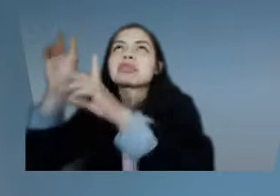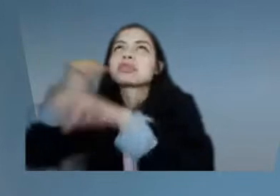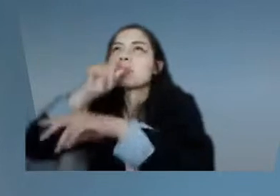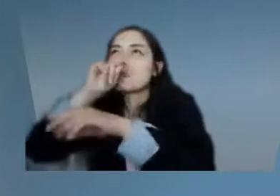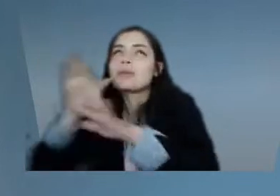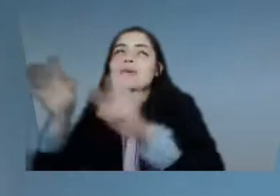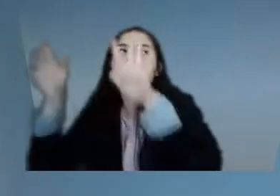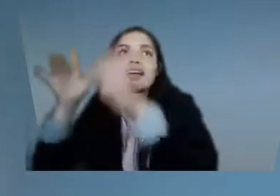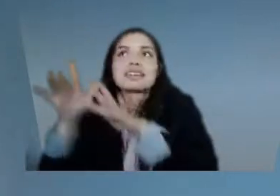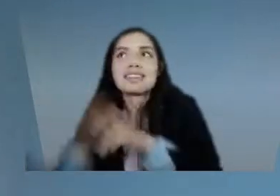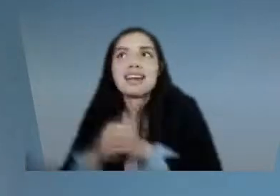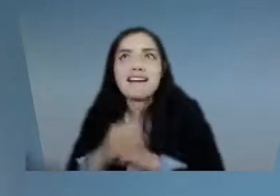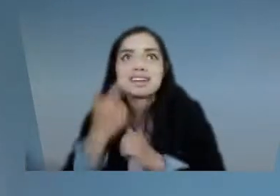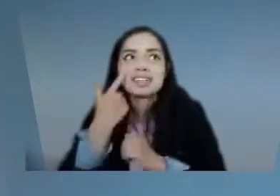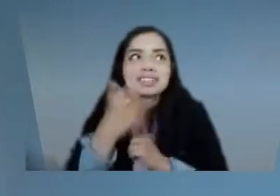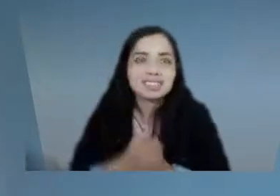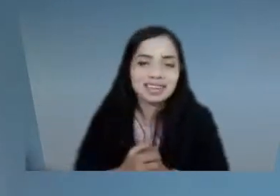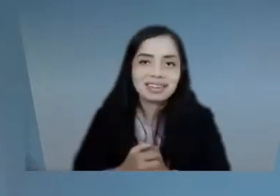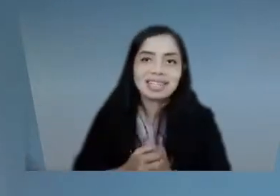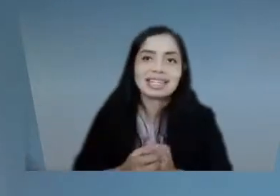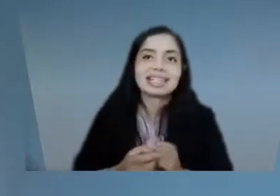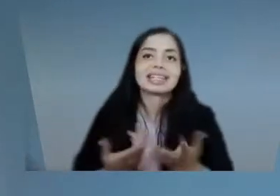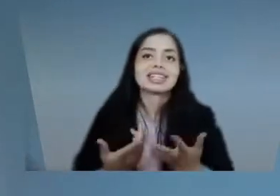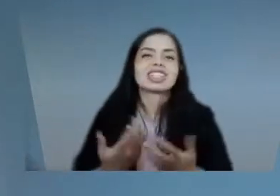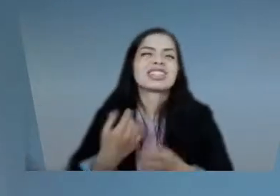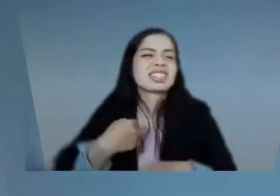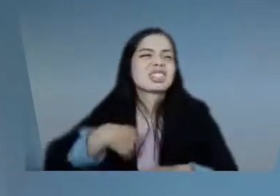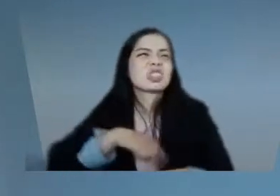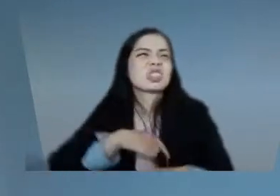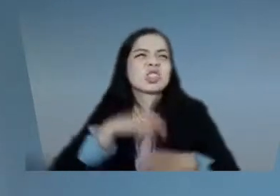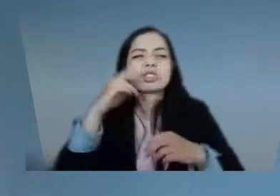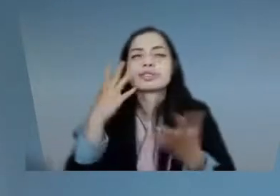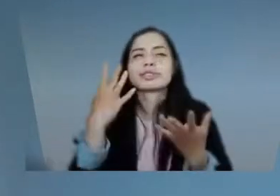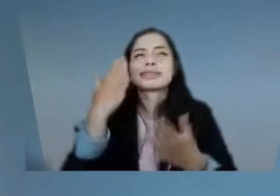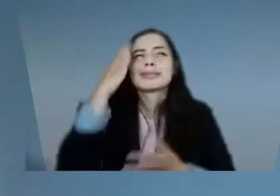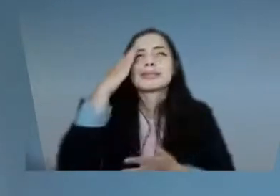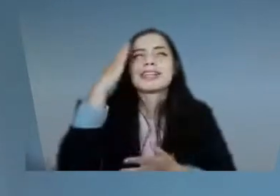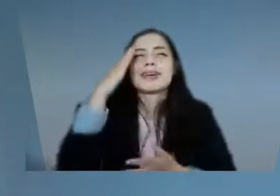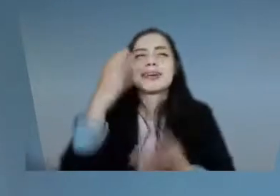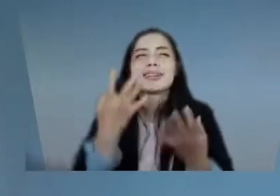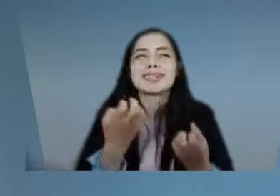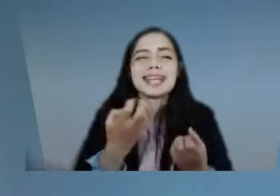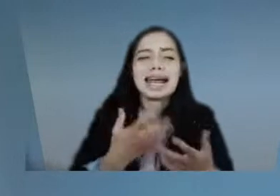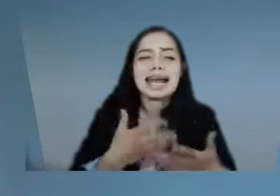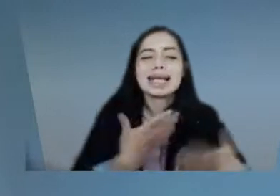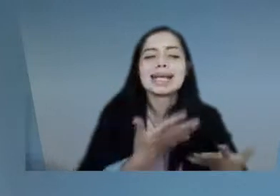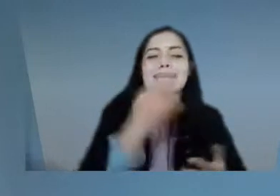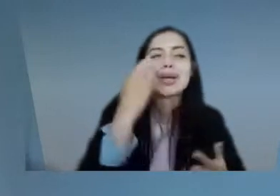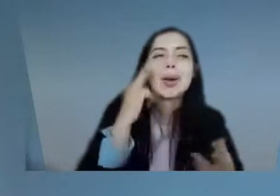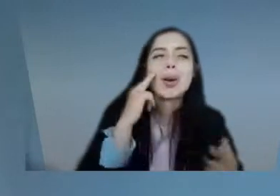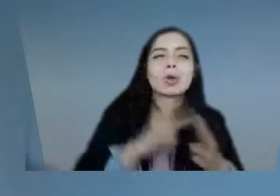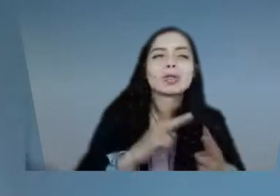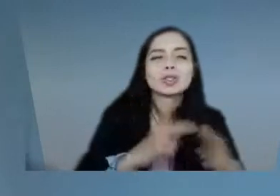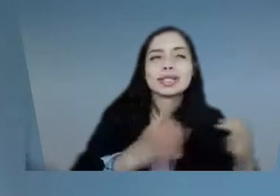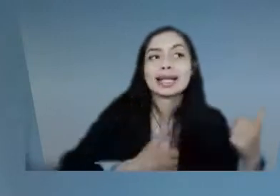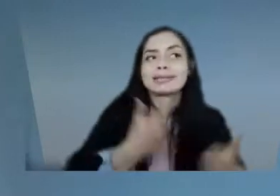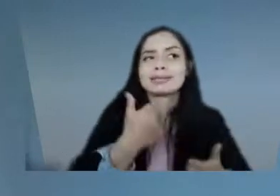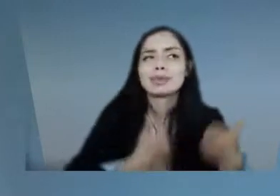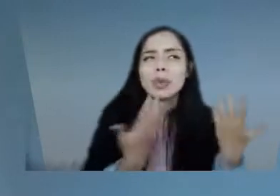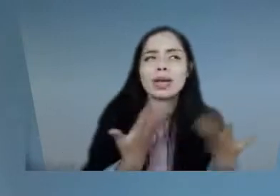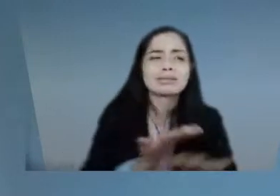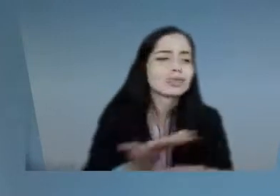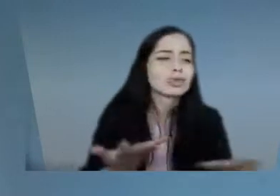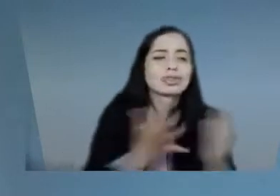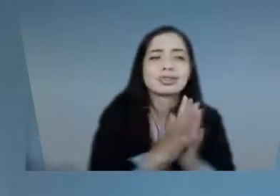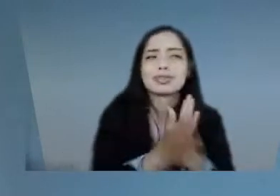indagamos en el conocimiento que tienen ellos sobre las aves de su territorio. Y es una parte muy bonita y que nos llena a nosotros mucho